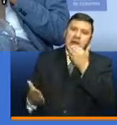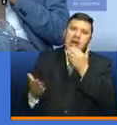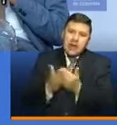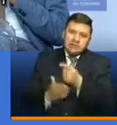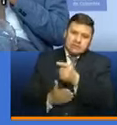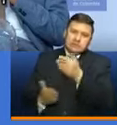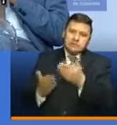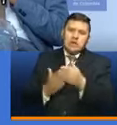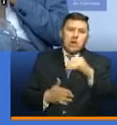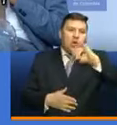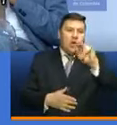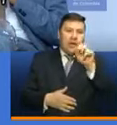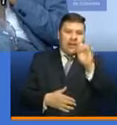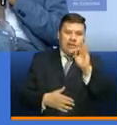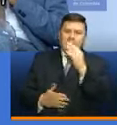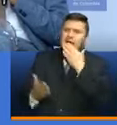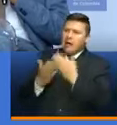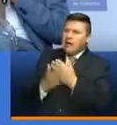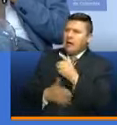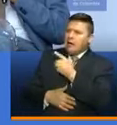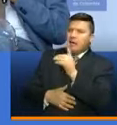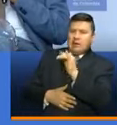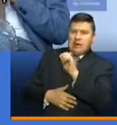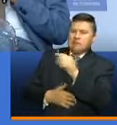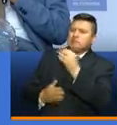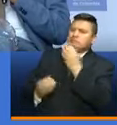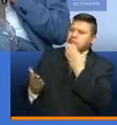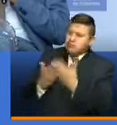ti, agradecer a Juanita, agradecer a la EAN